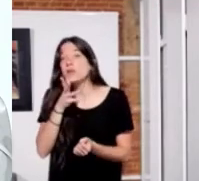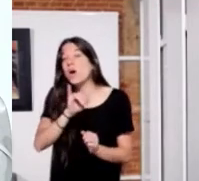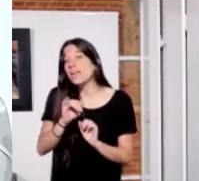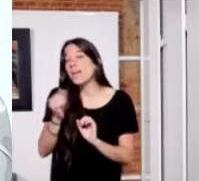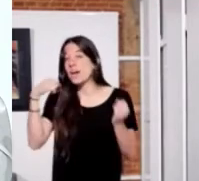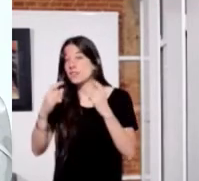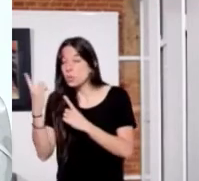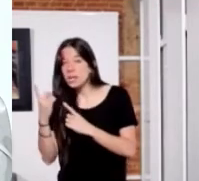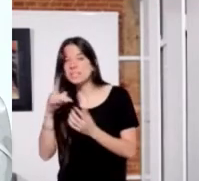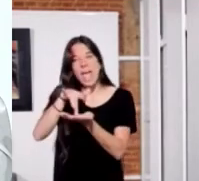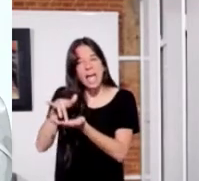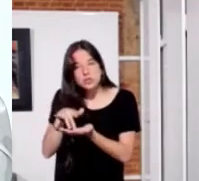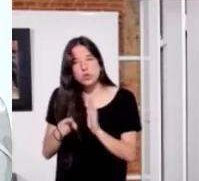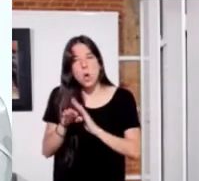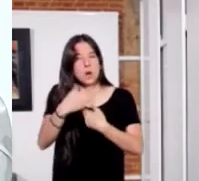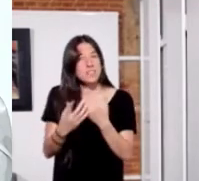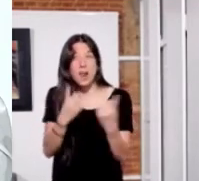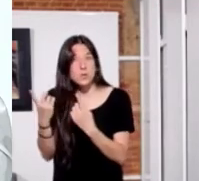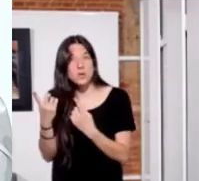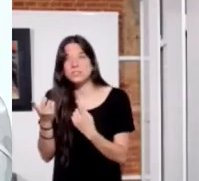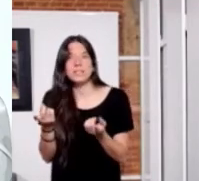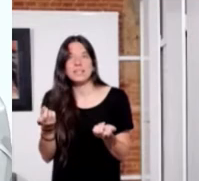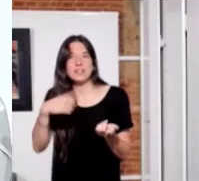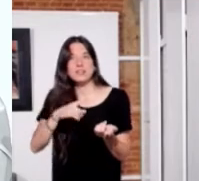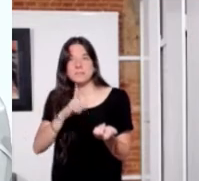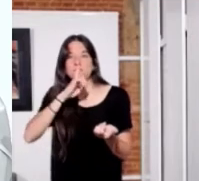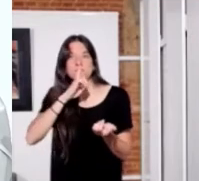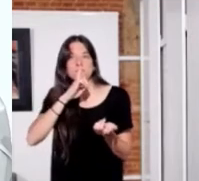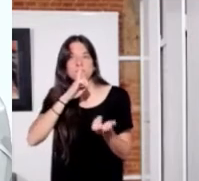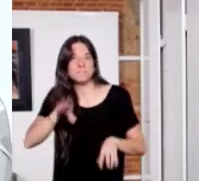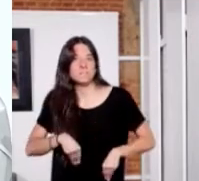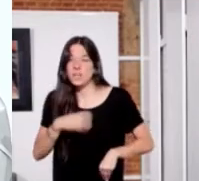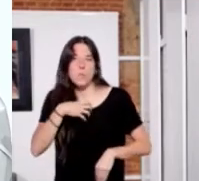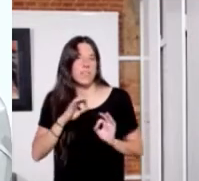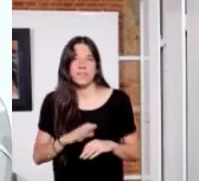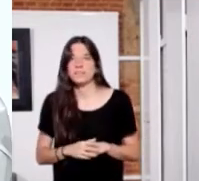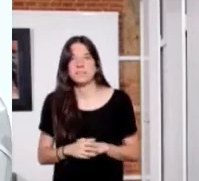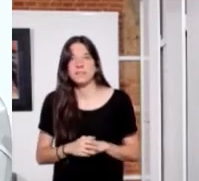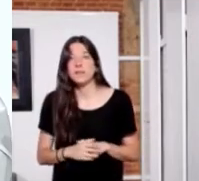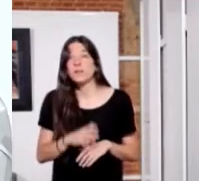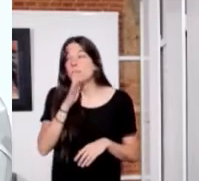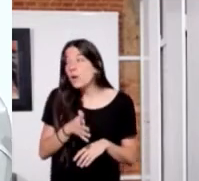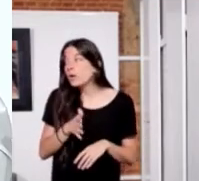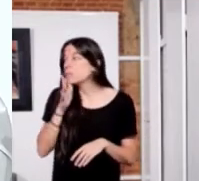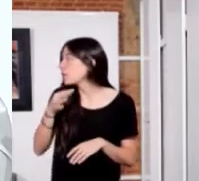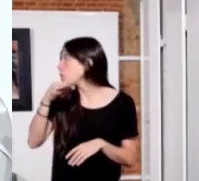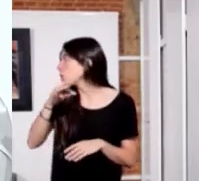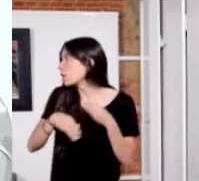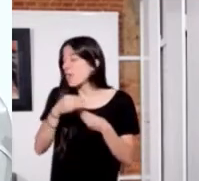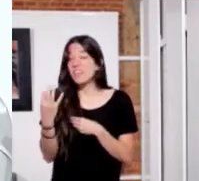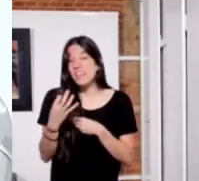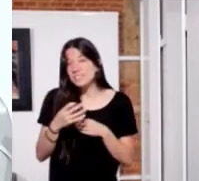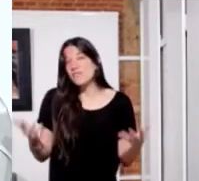procesos ante los cuales no se puede guardar silencio. porque lo único que hacen es potenciar